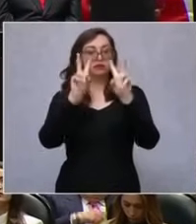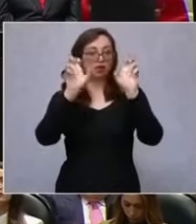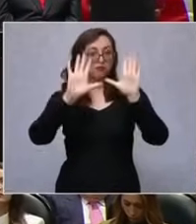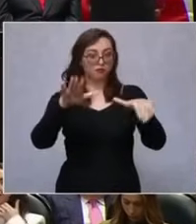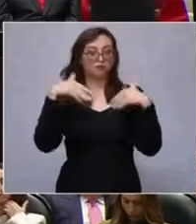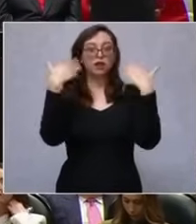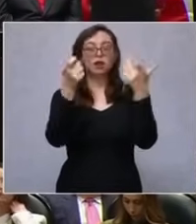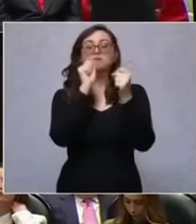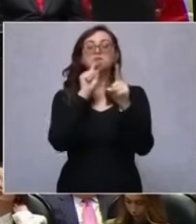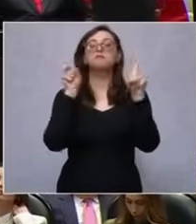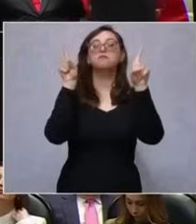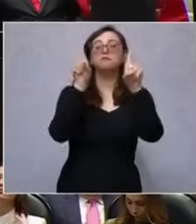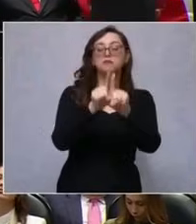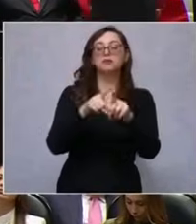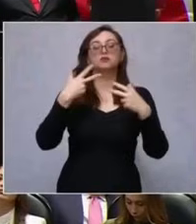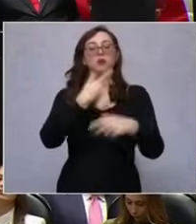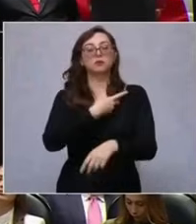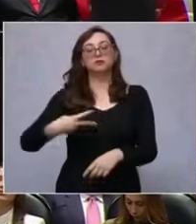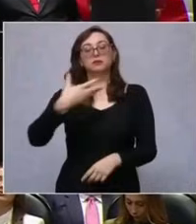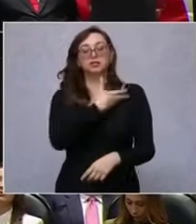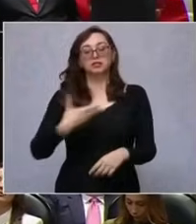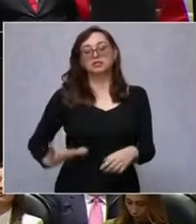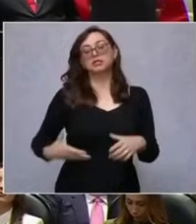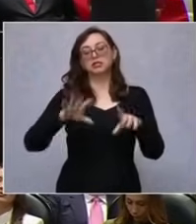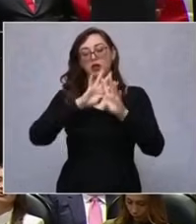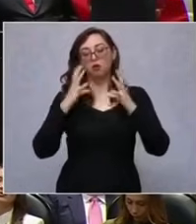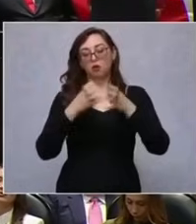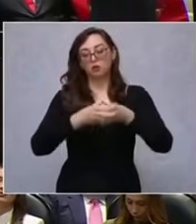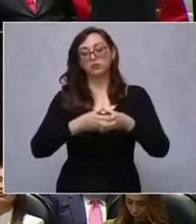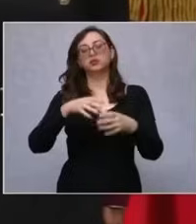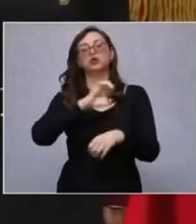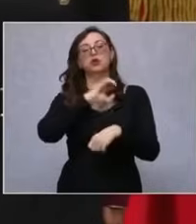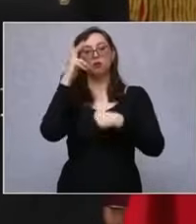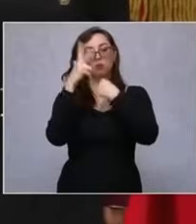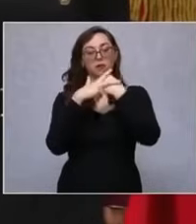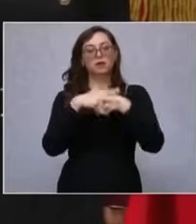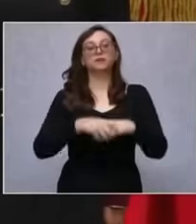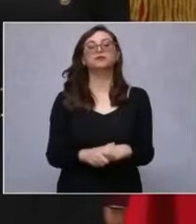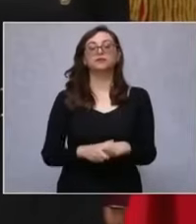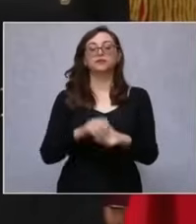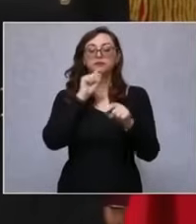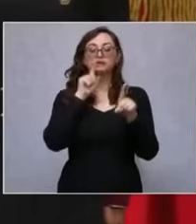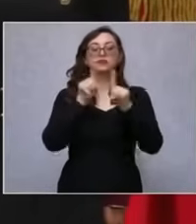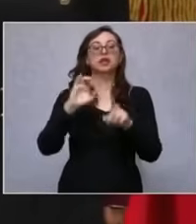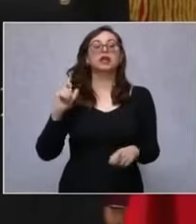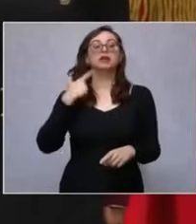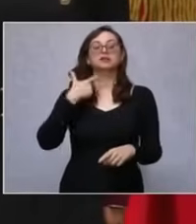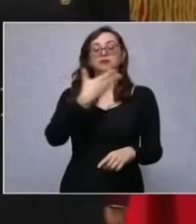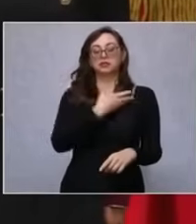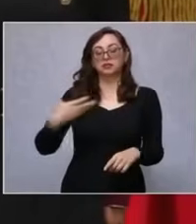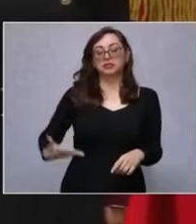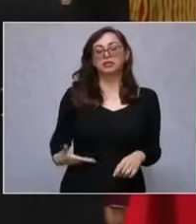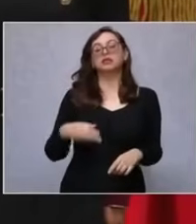el de España, todos los temas estuvieron presentes y si acaso uno que otro. La presencia del expresidente Christian Wendt, creo que el de